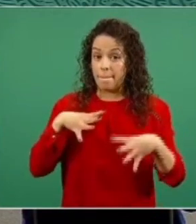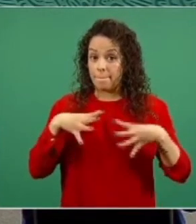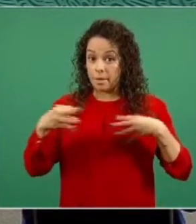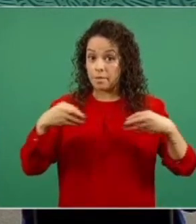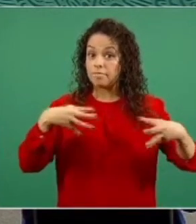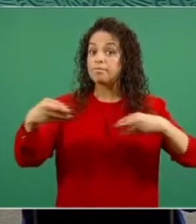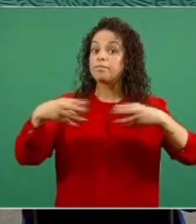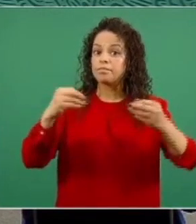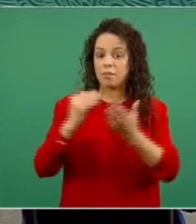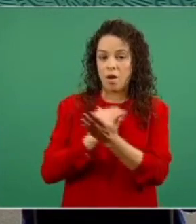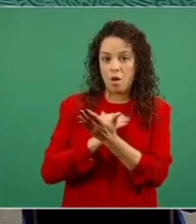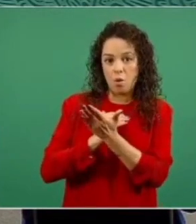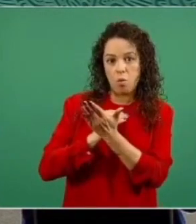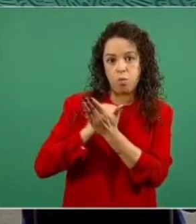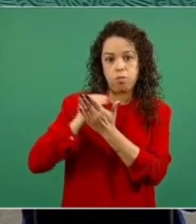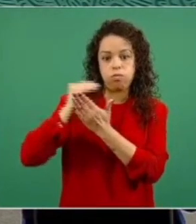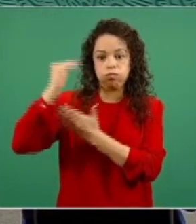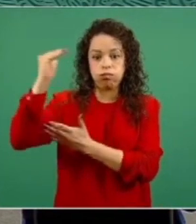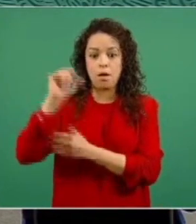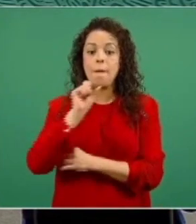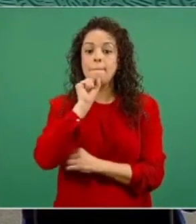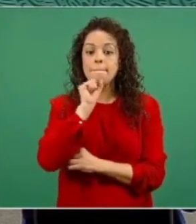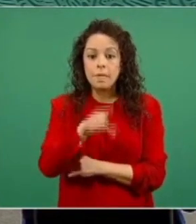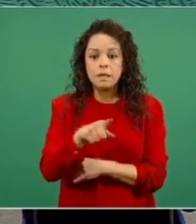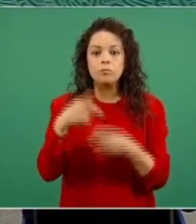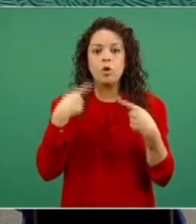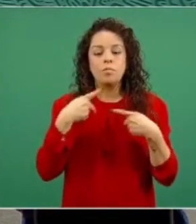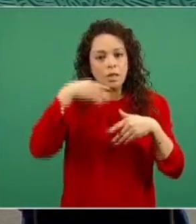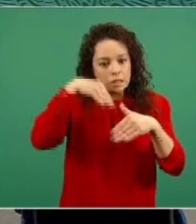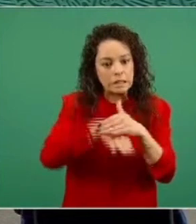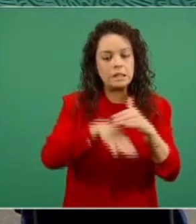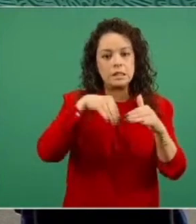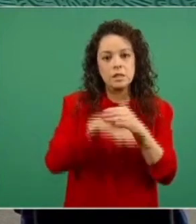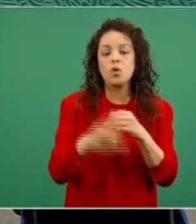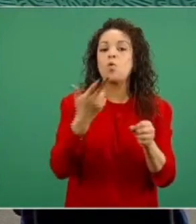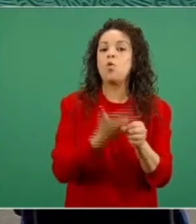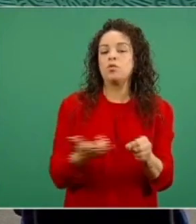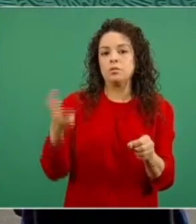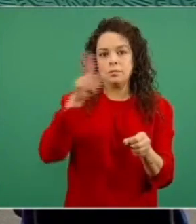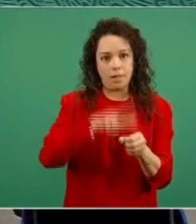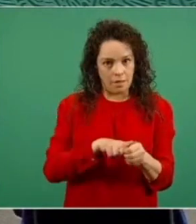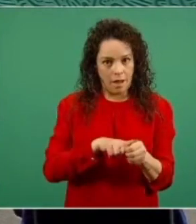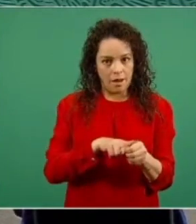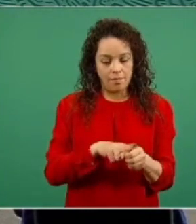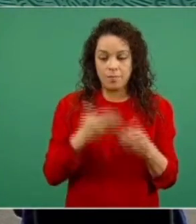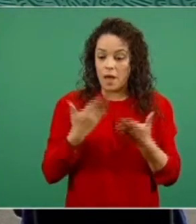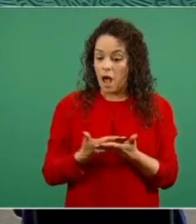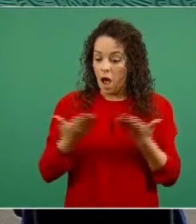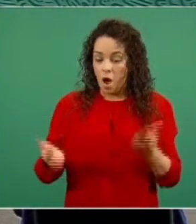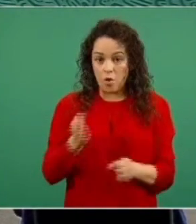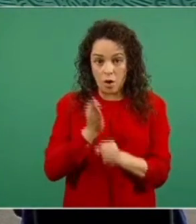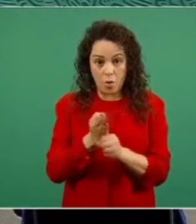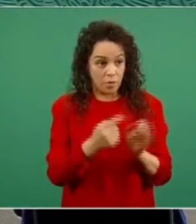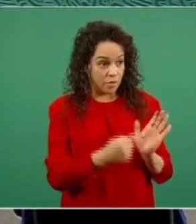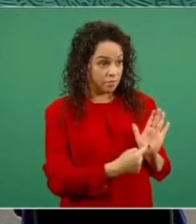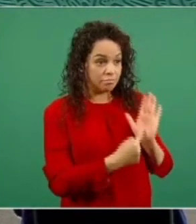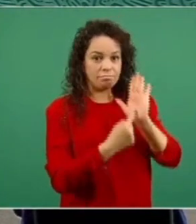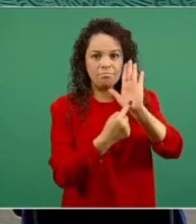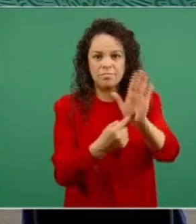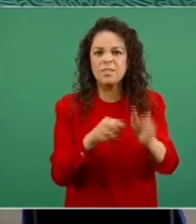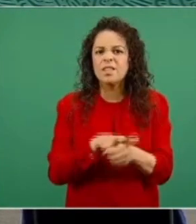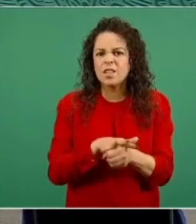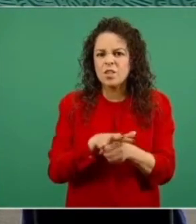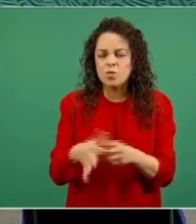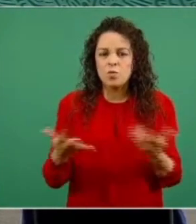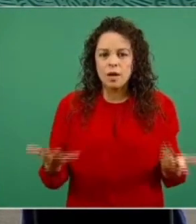y también el número de pacientes hospitalizados. Y lo que quiero hoy presentar es cuáles son